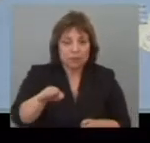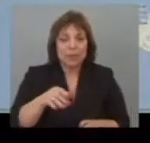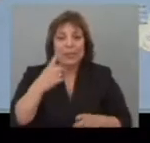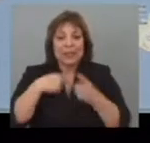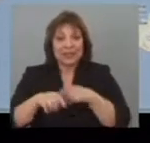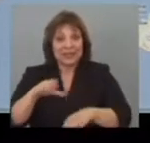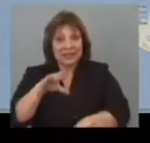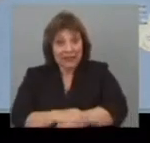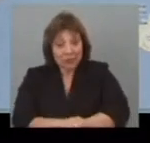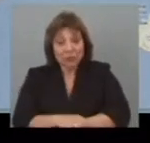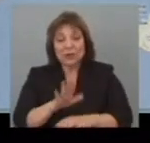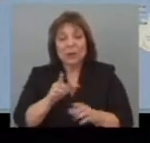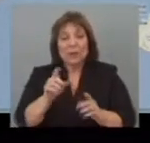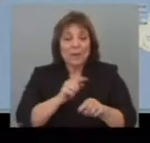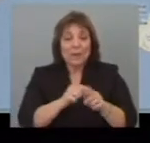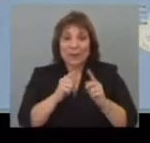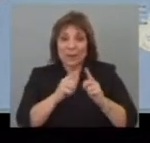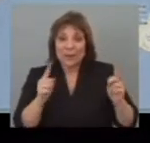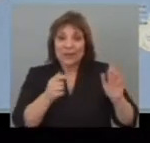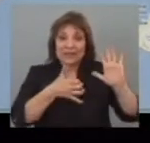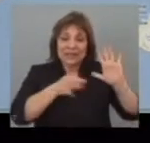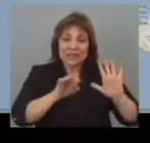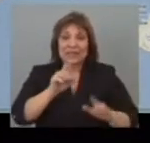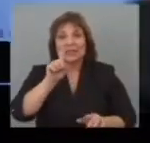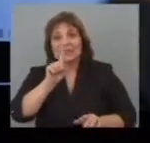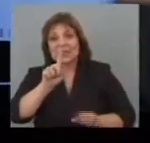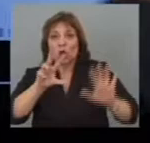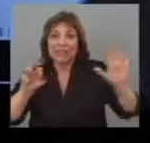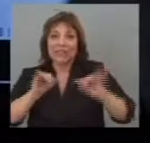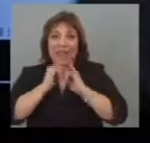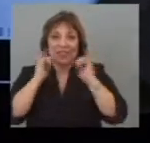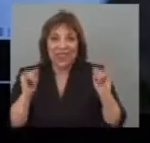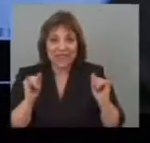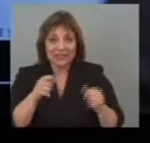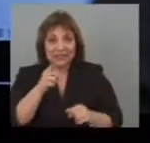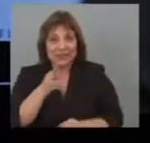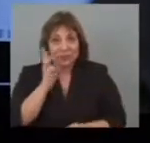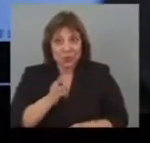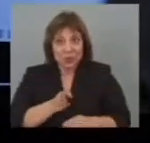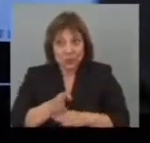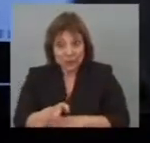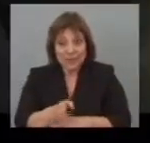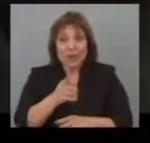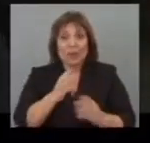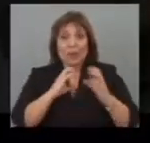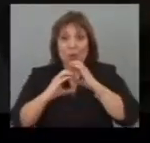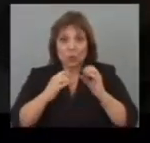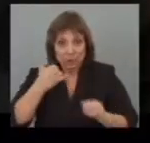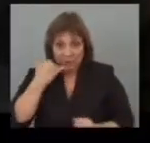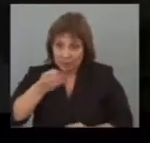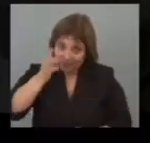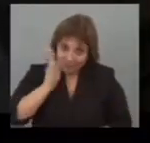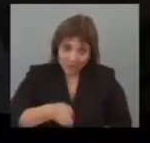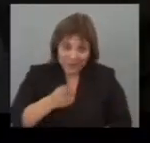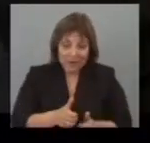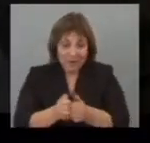de las tobilleras es por periodos que van desde los 60 a los 180 días. Esta restricción también involucra las comunicaciones telefónicas